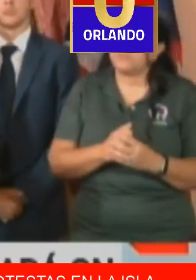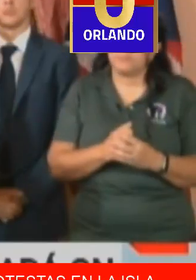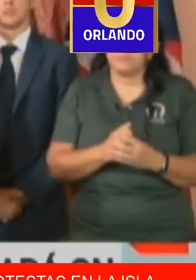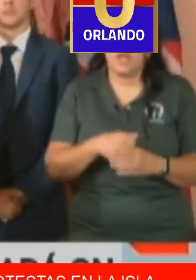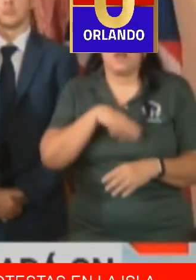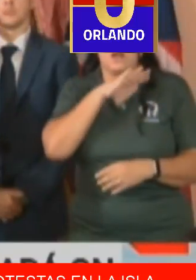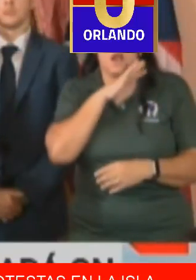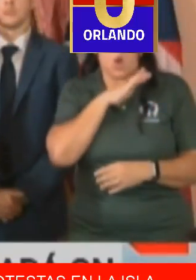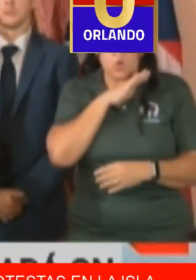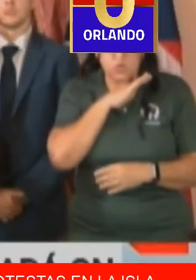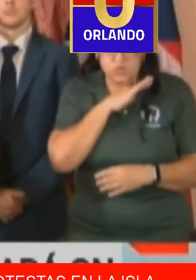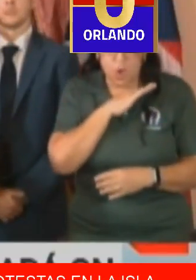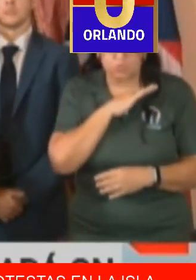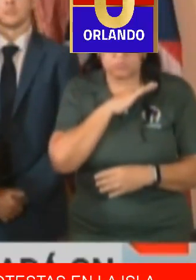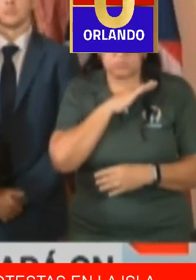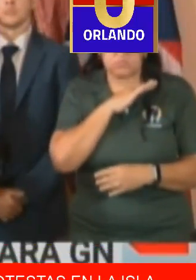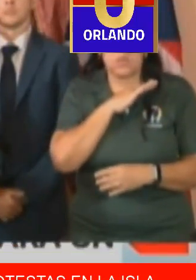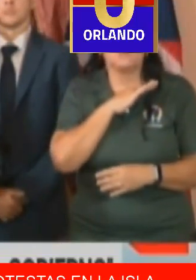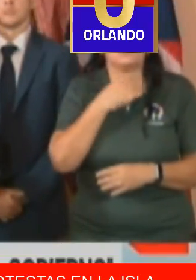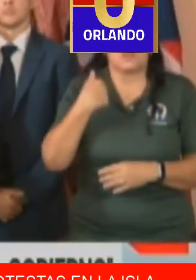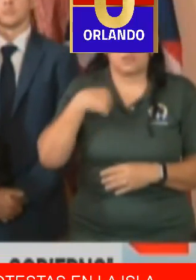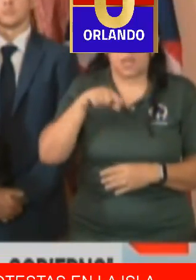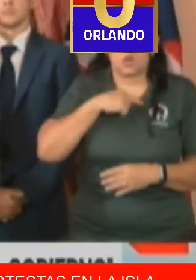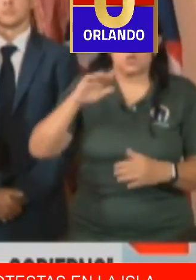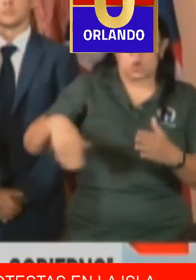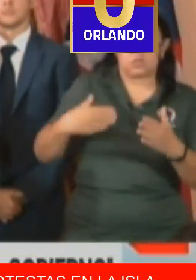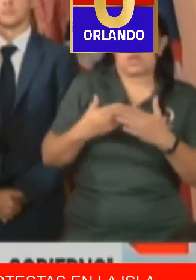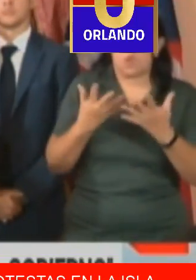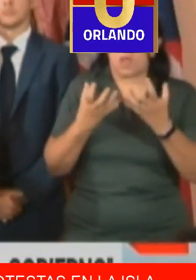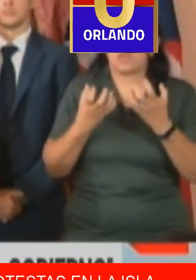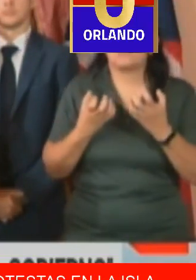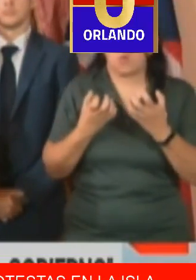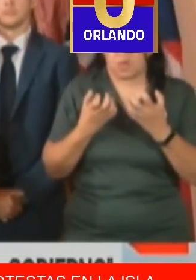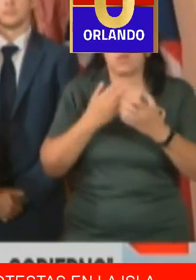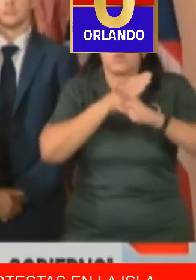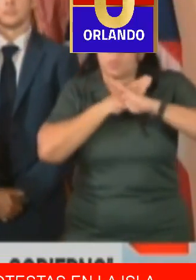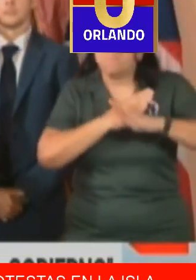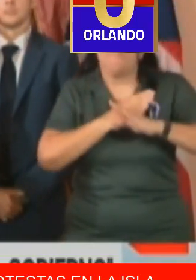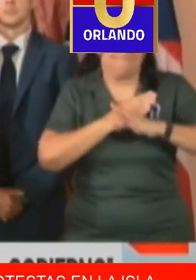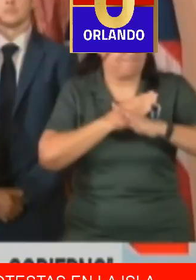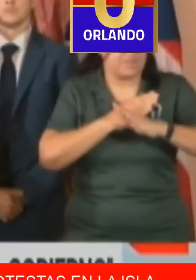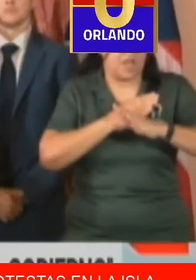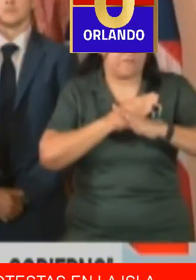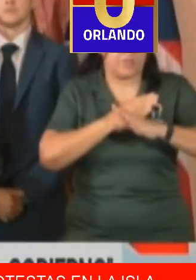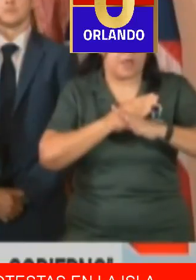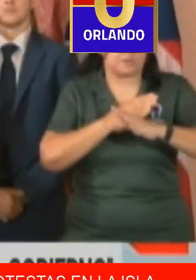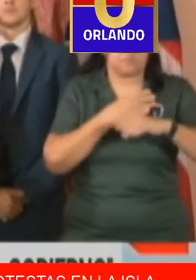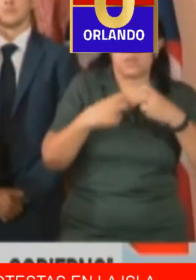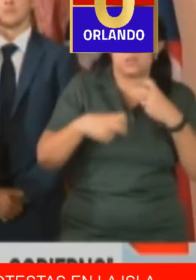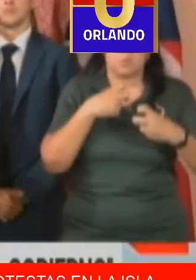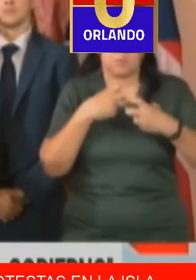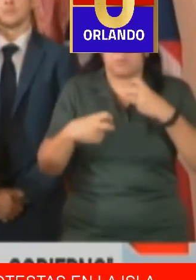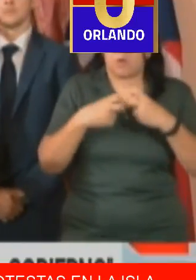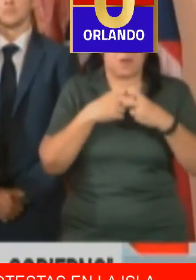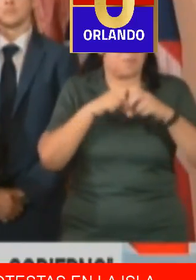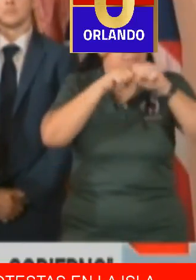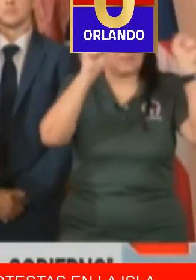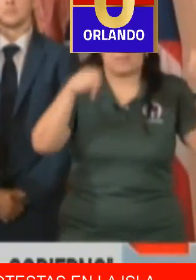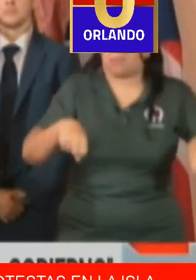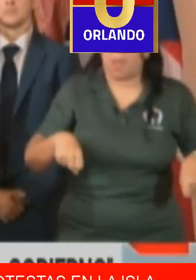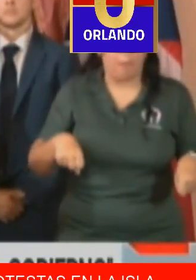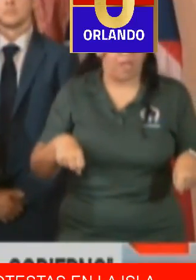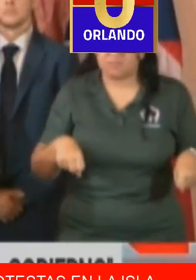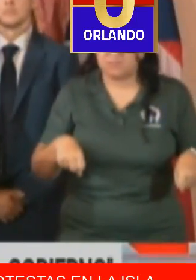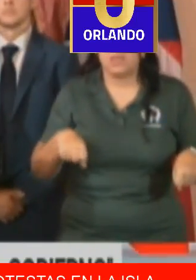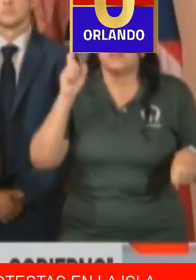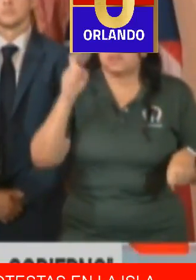La corrupción, desde que nosotros llegamos, la hemos querido combatir. Es un problema sistémico. Uno tiene